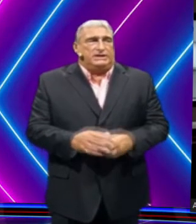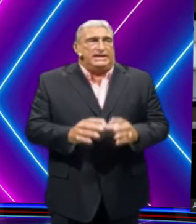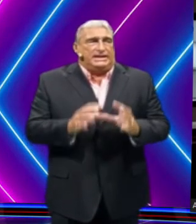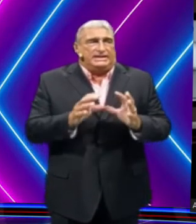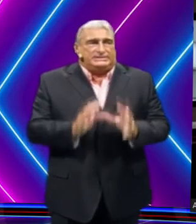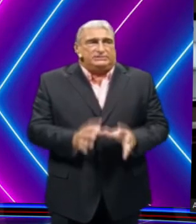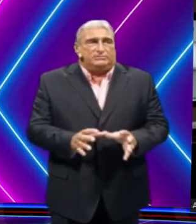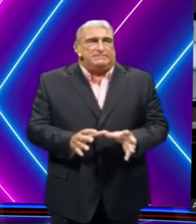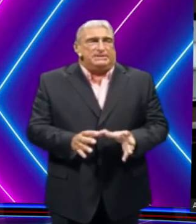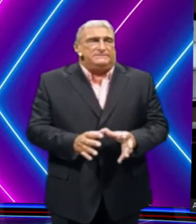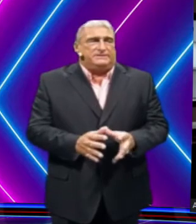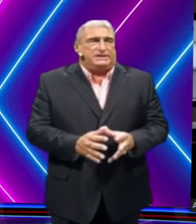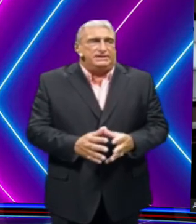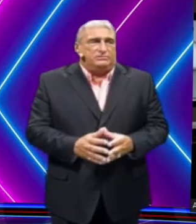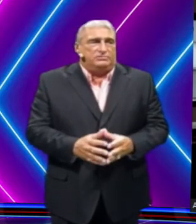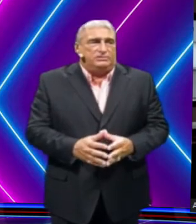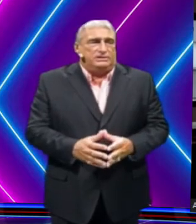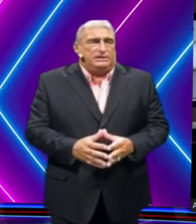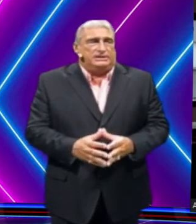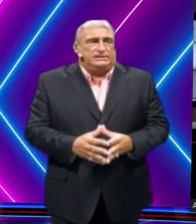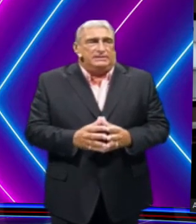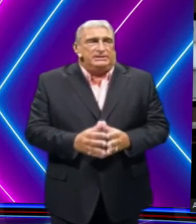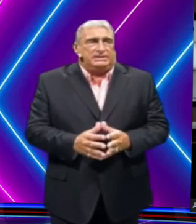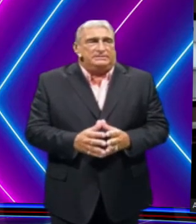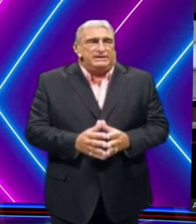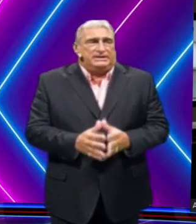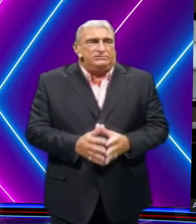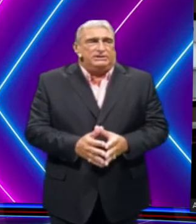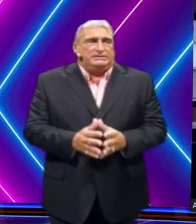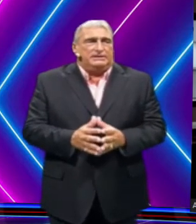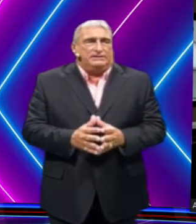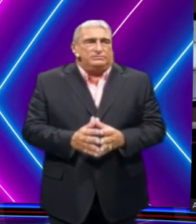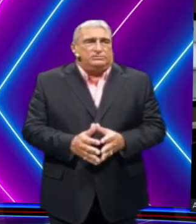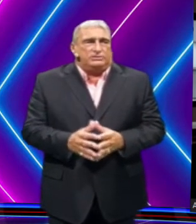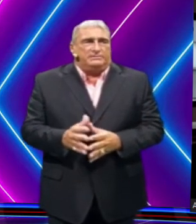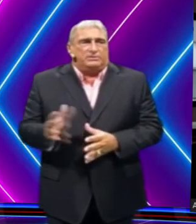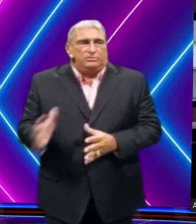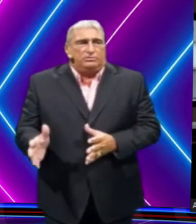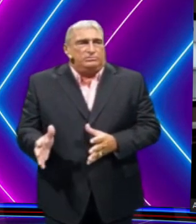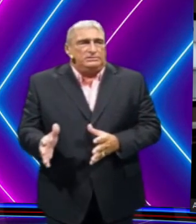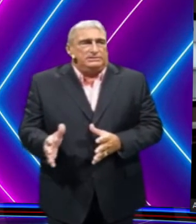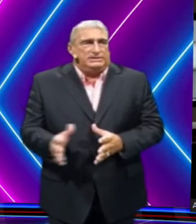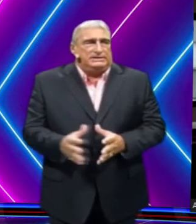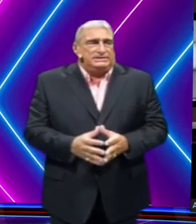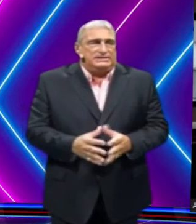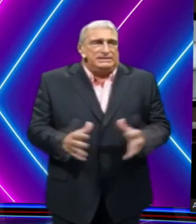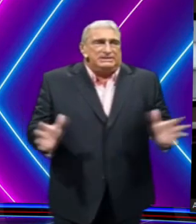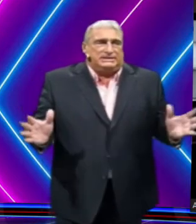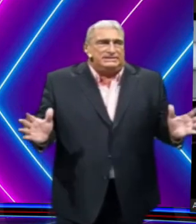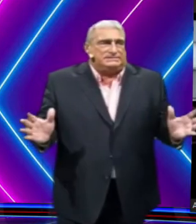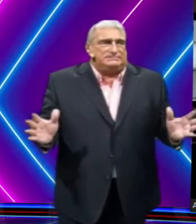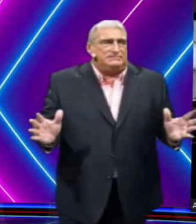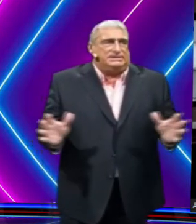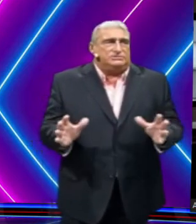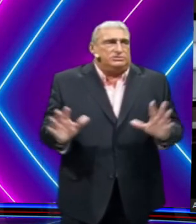es, así como está planificado, a ver, que baje el dólar, Antonio, lo que bajó, realmente